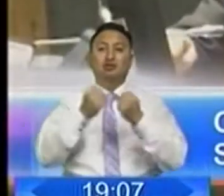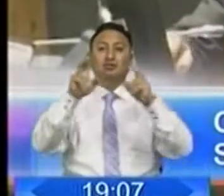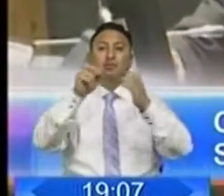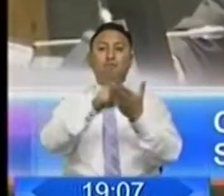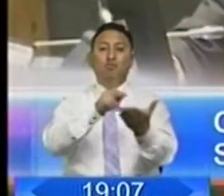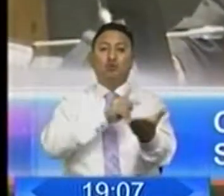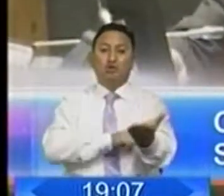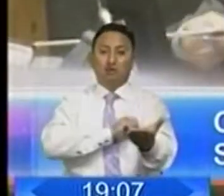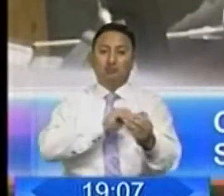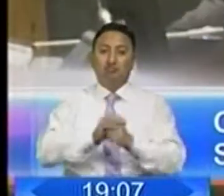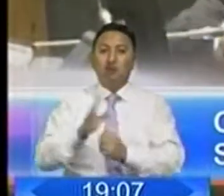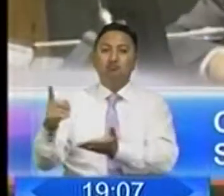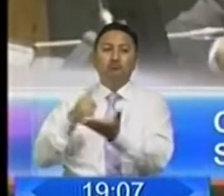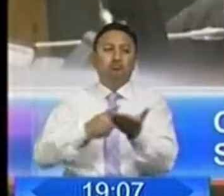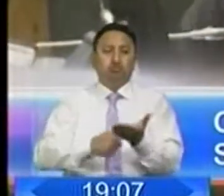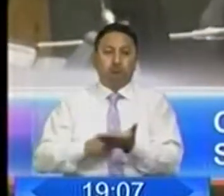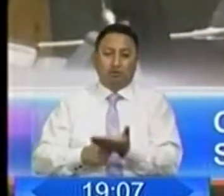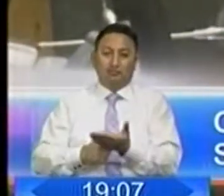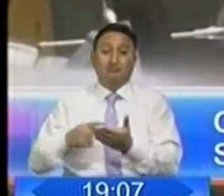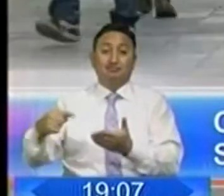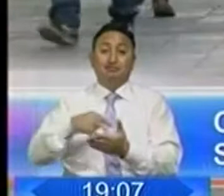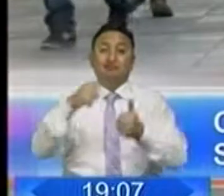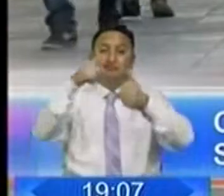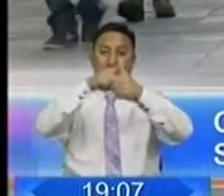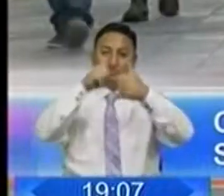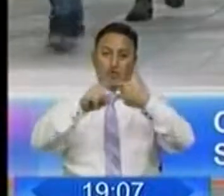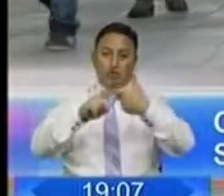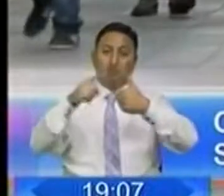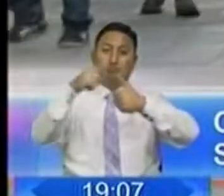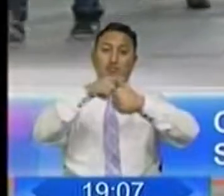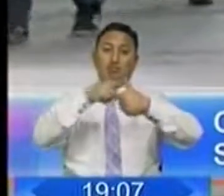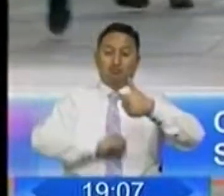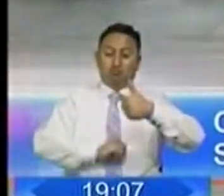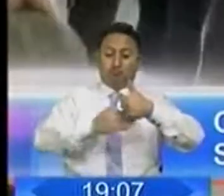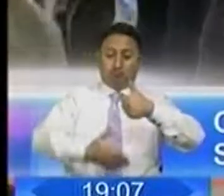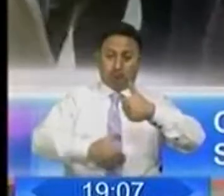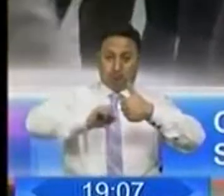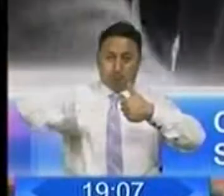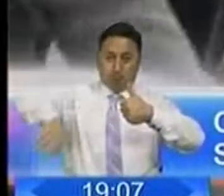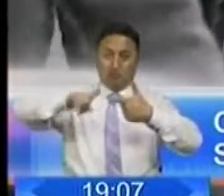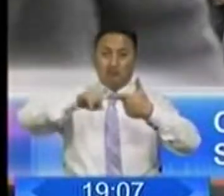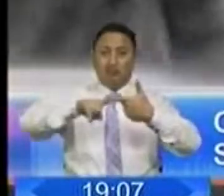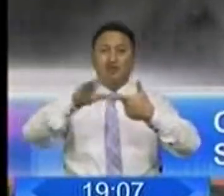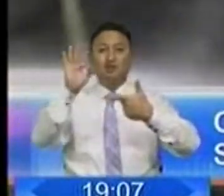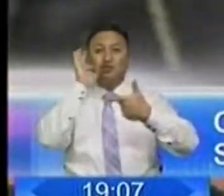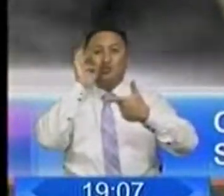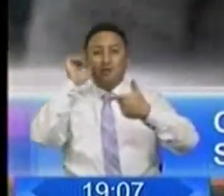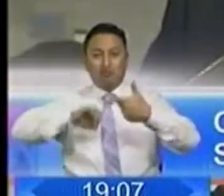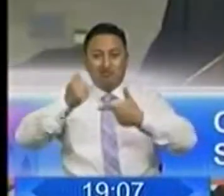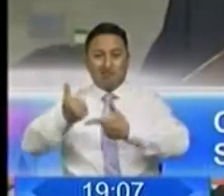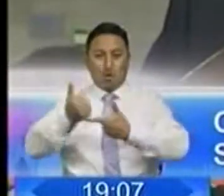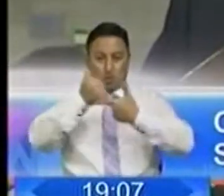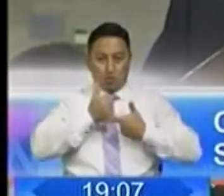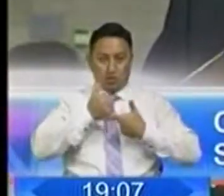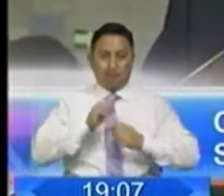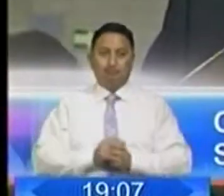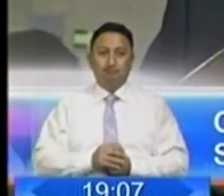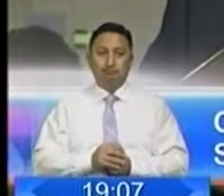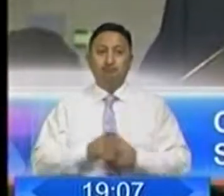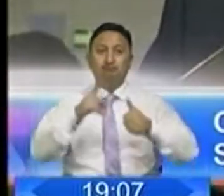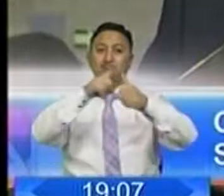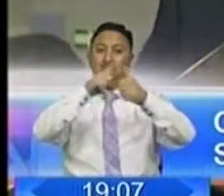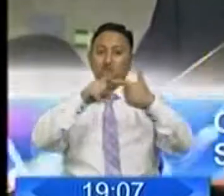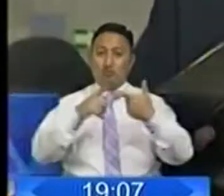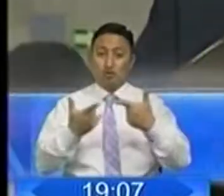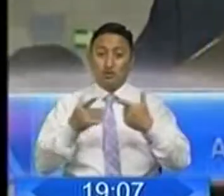proyecto y el debate se centró en dos temas principales: el aborto y el uso del cannabis para fines terapéuticos. Son esos dos nudos críticos